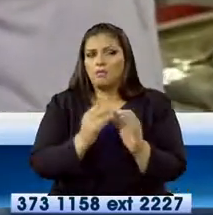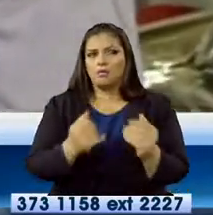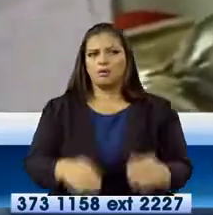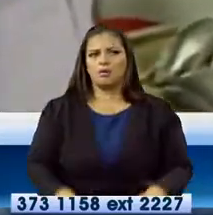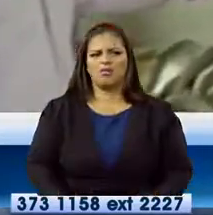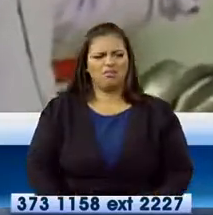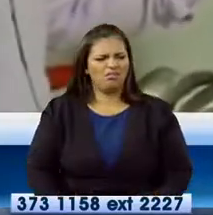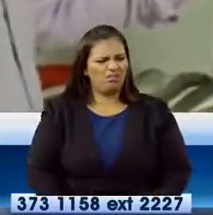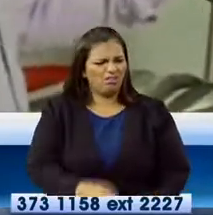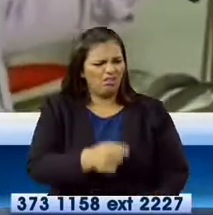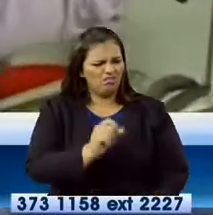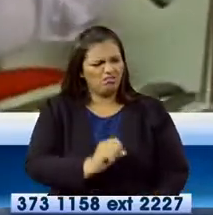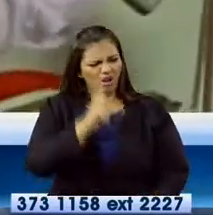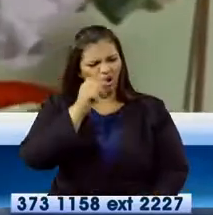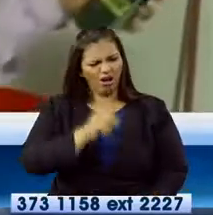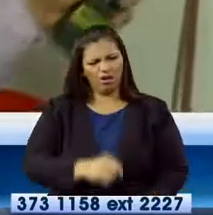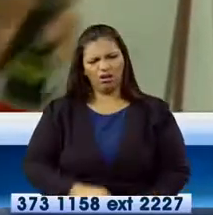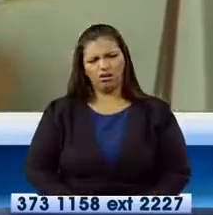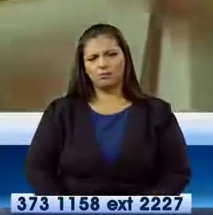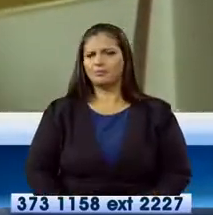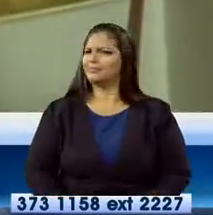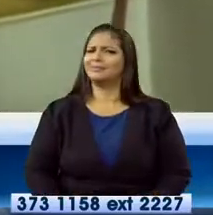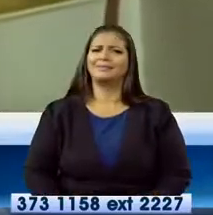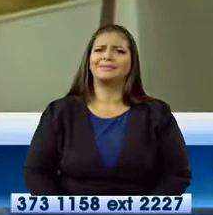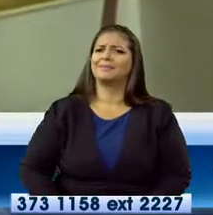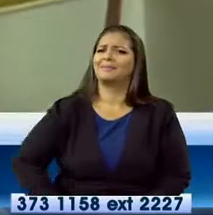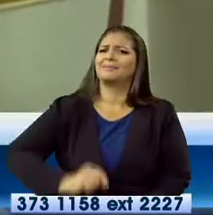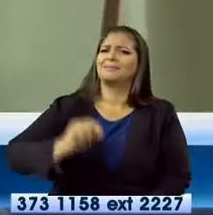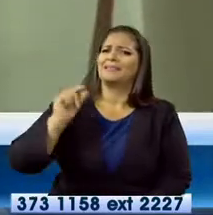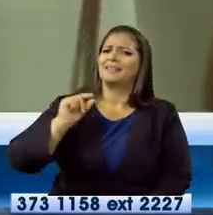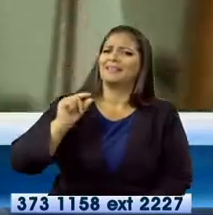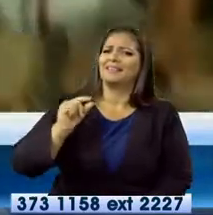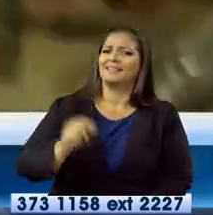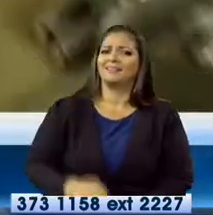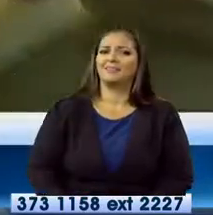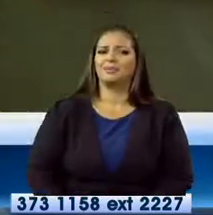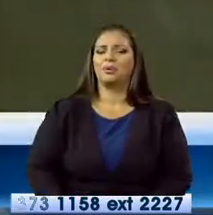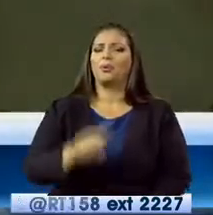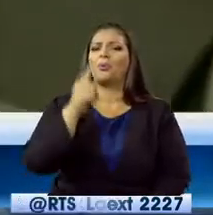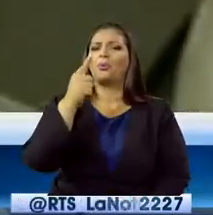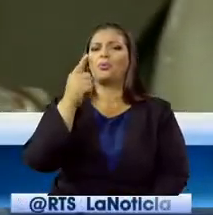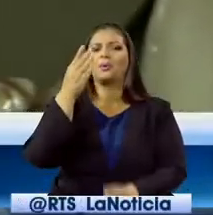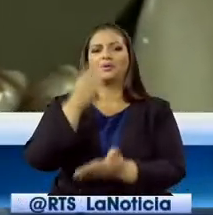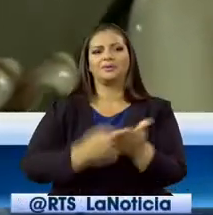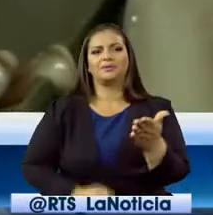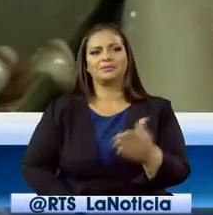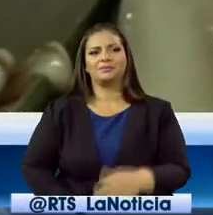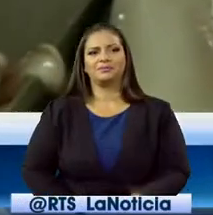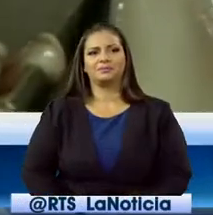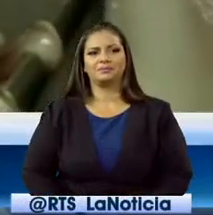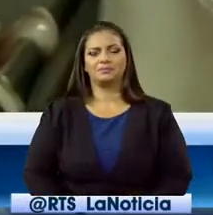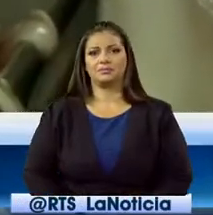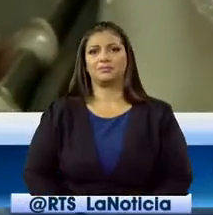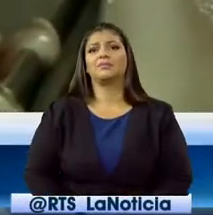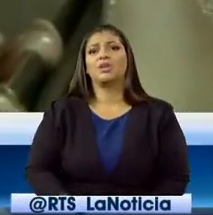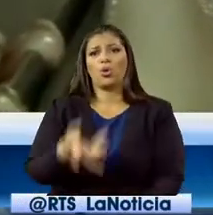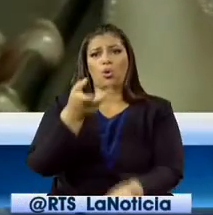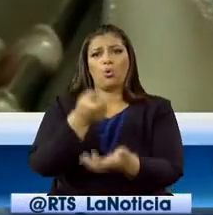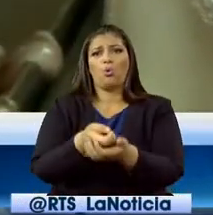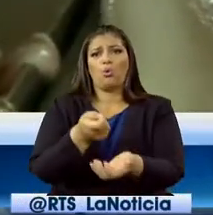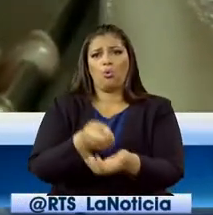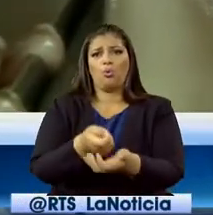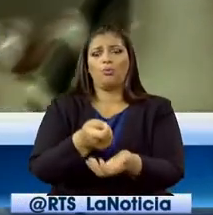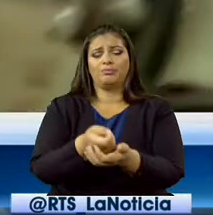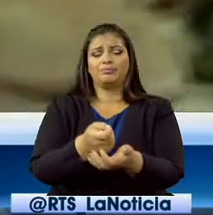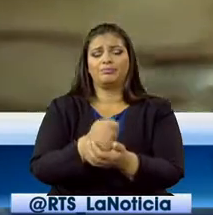caro por lo que allá no venden. No, el calamar siempre está a un buen precio, yo siempre lo digo. Y la gente sí lo lleva hoy. Sí, bastante. Este